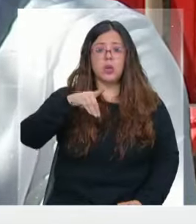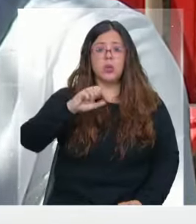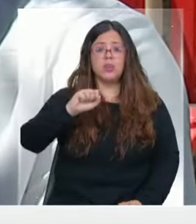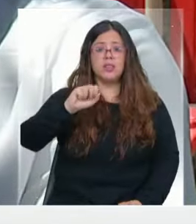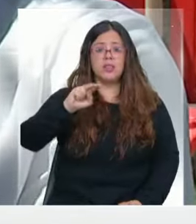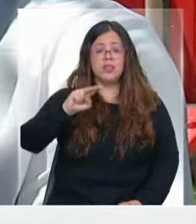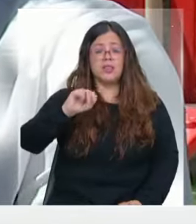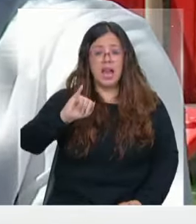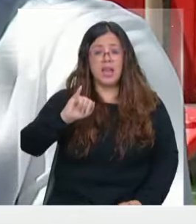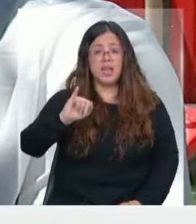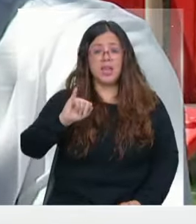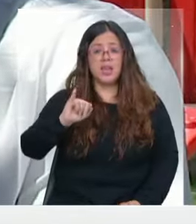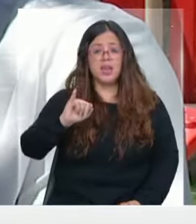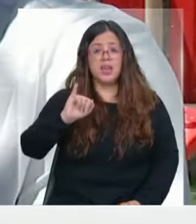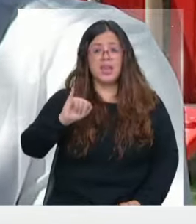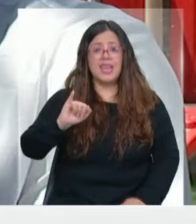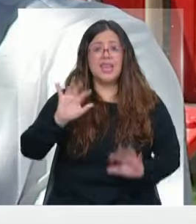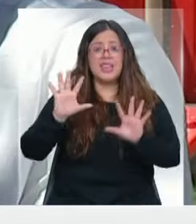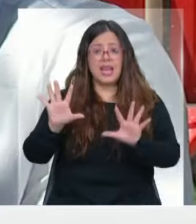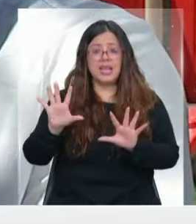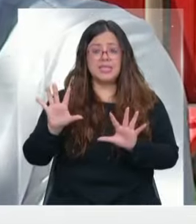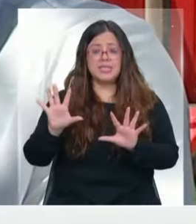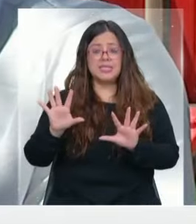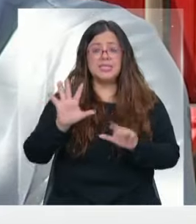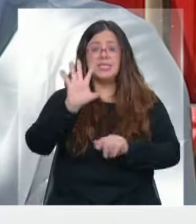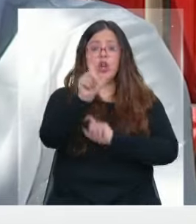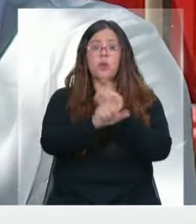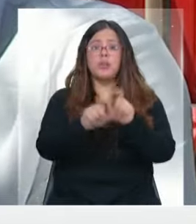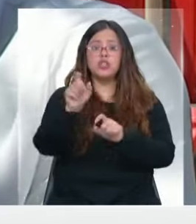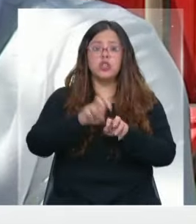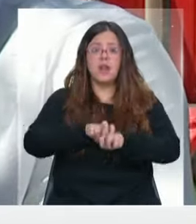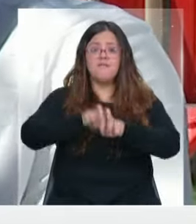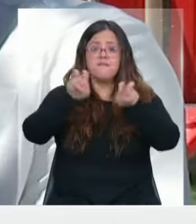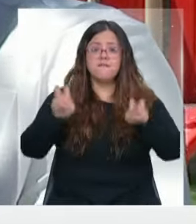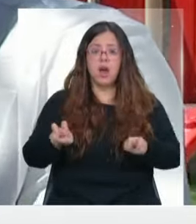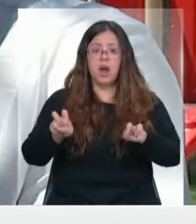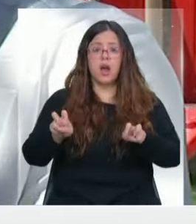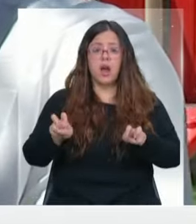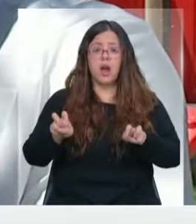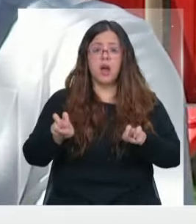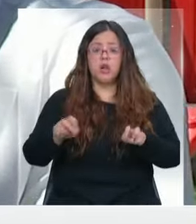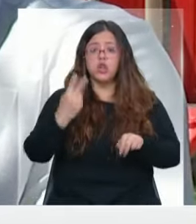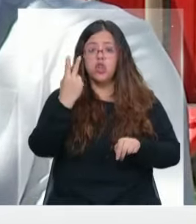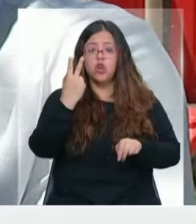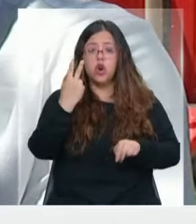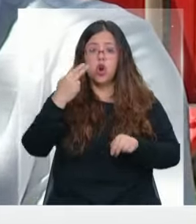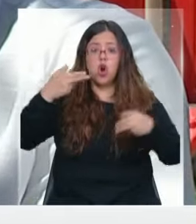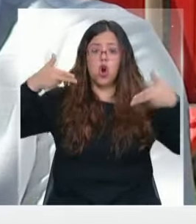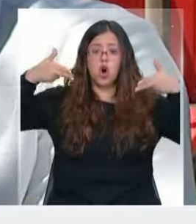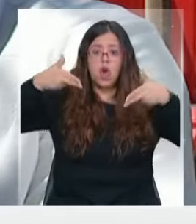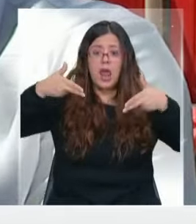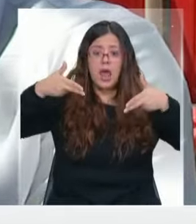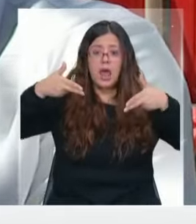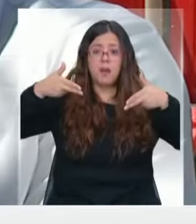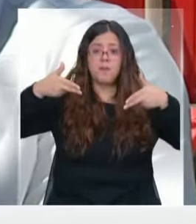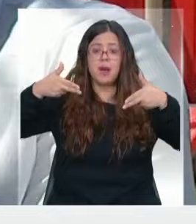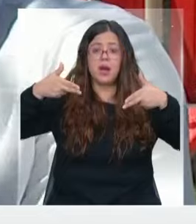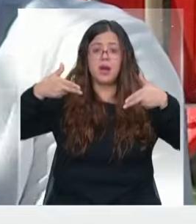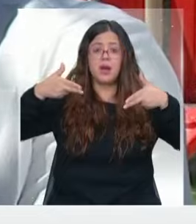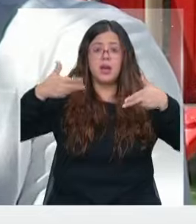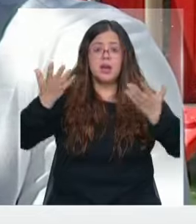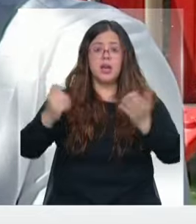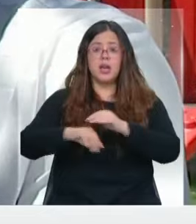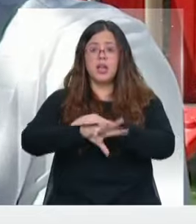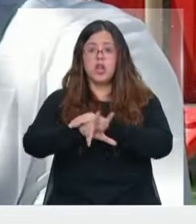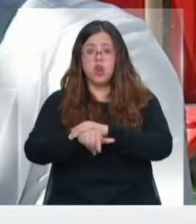pequeño, y eran 5 tipos, se bajaron, andan 2 armados, y bueno, le quitaron la